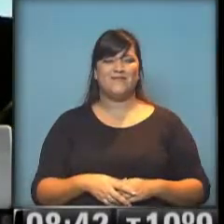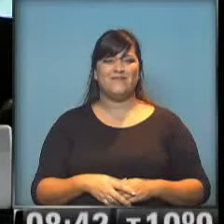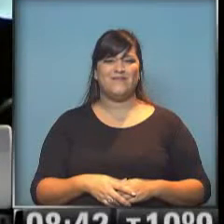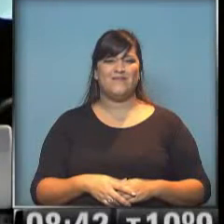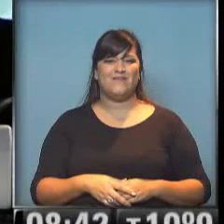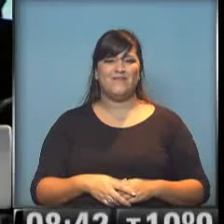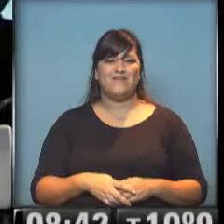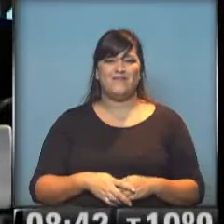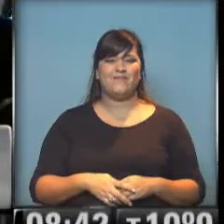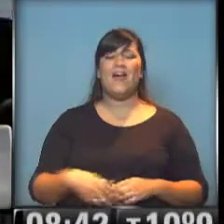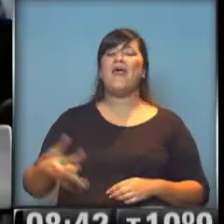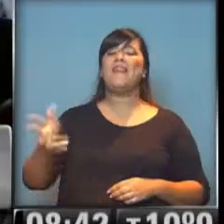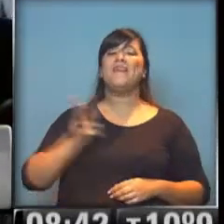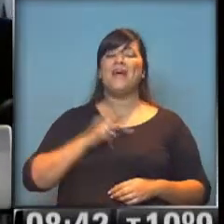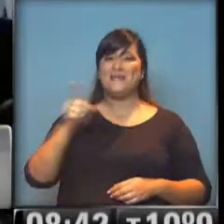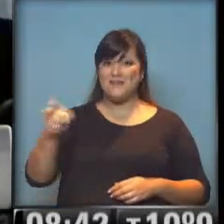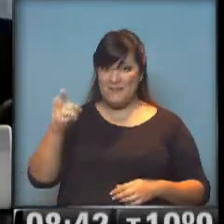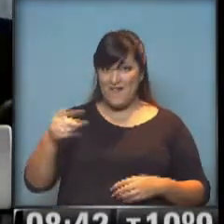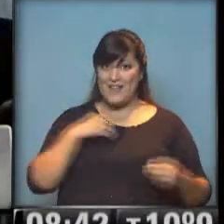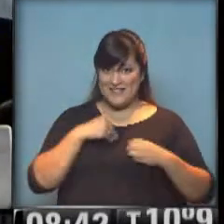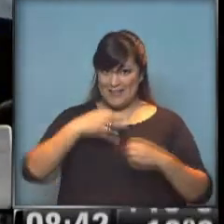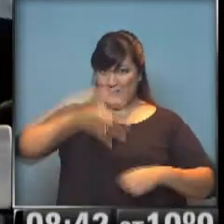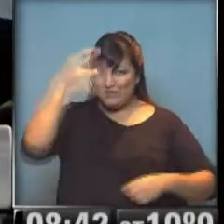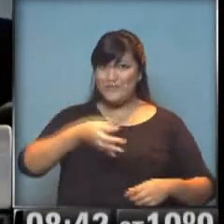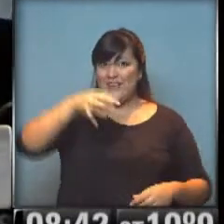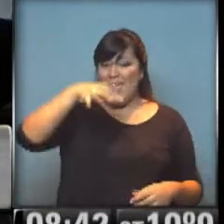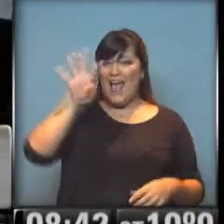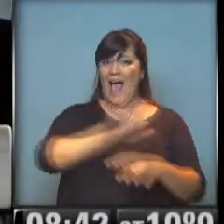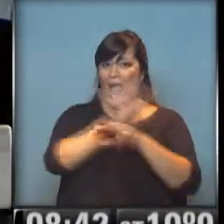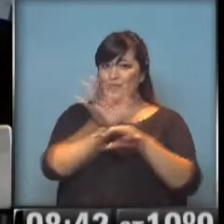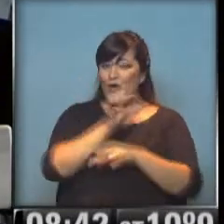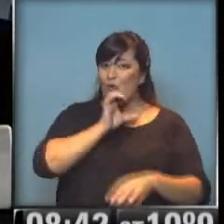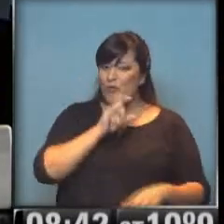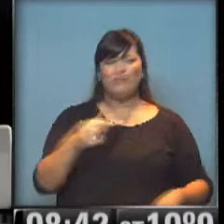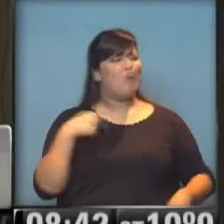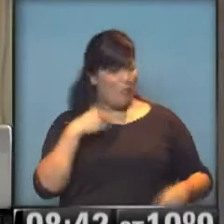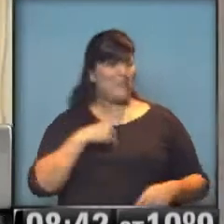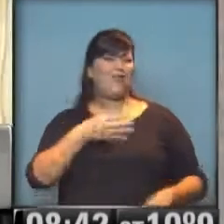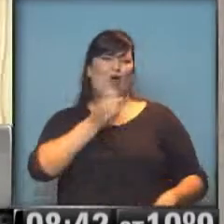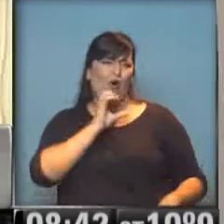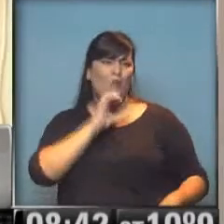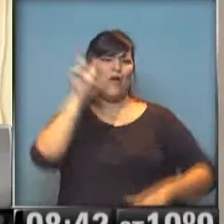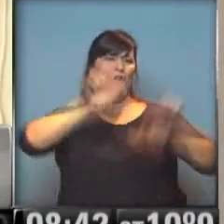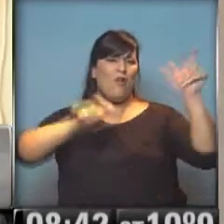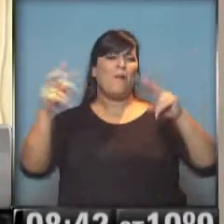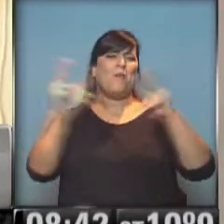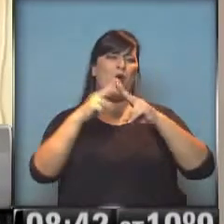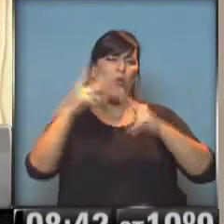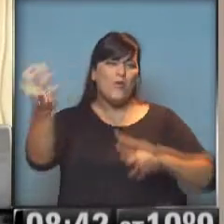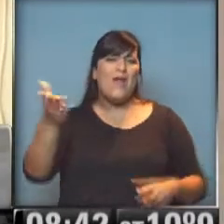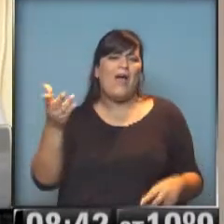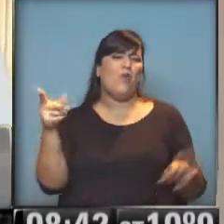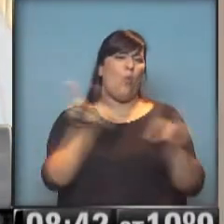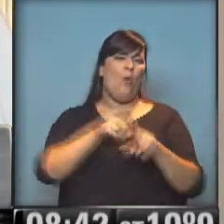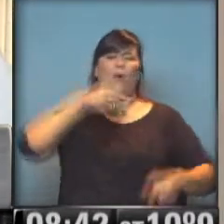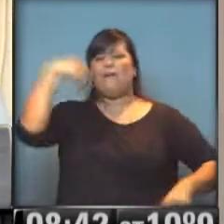¿eh? Decime, Iván, ¿vos te sentís actor cómico? Sí, yo me siento cómico con la gente, con mi cuñado, como cualquiera.